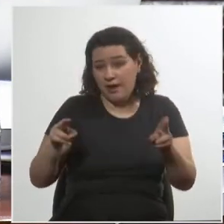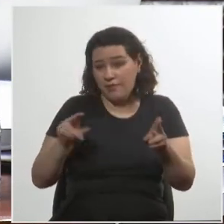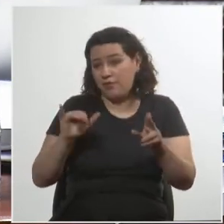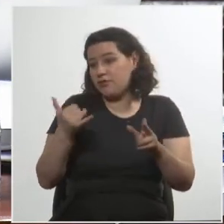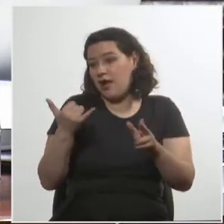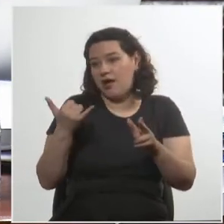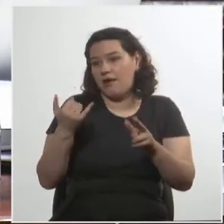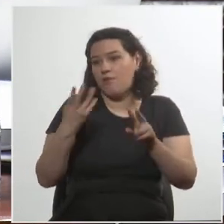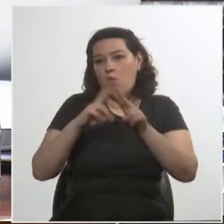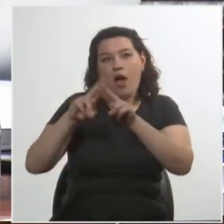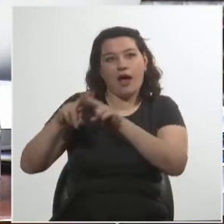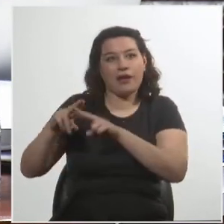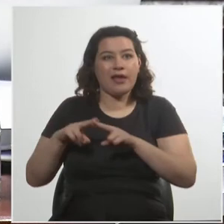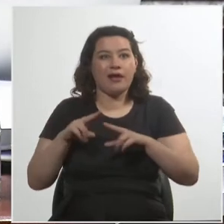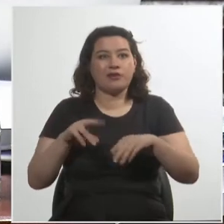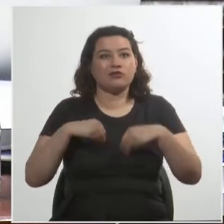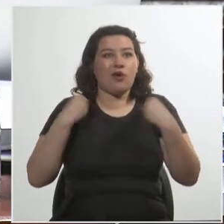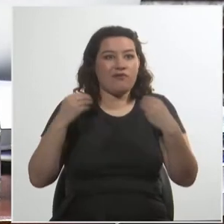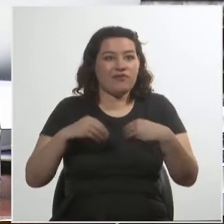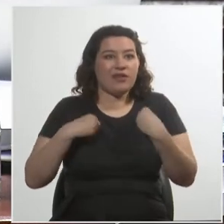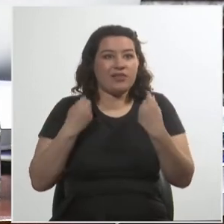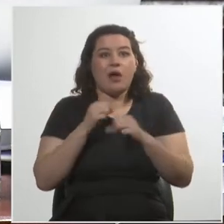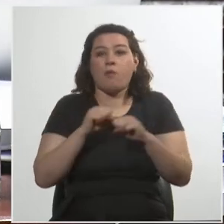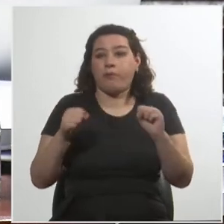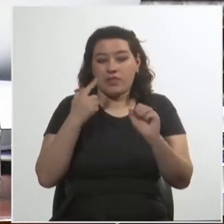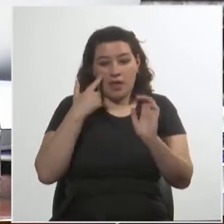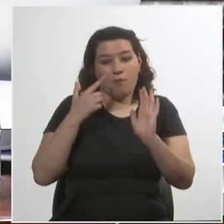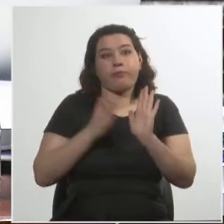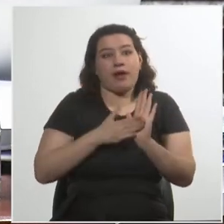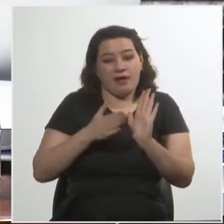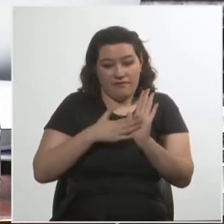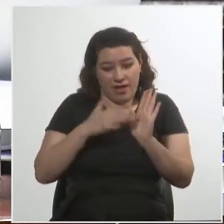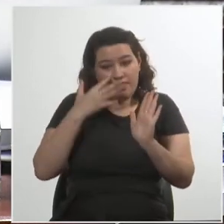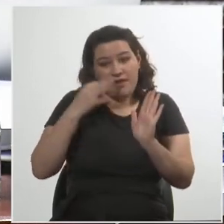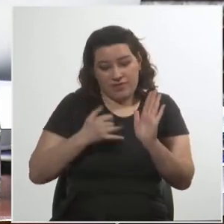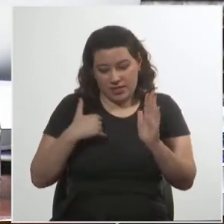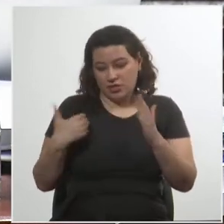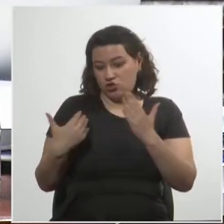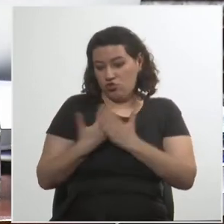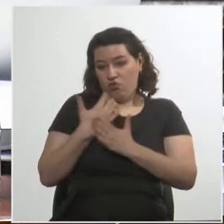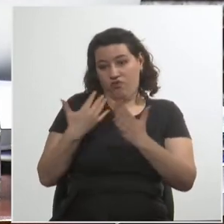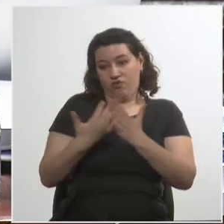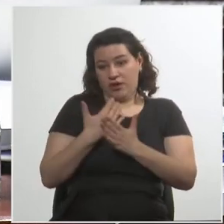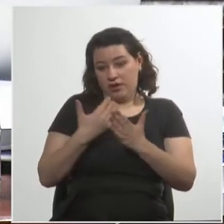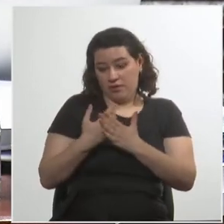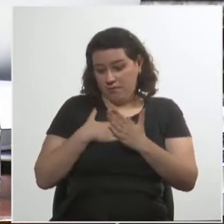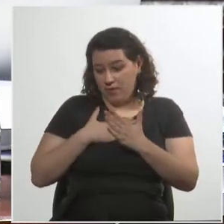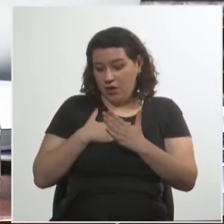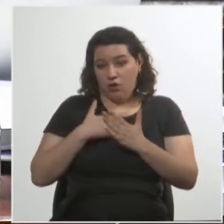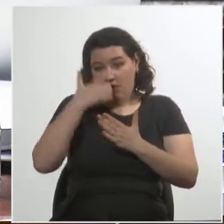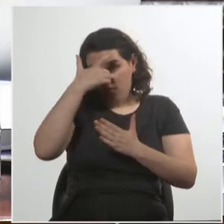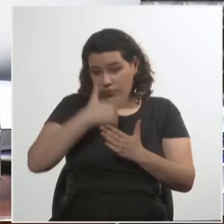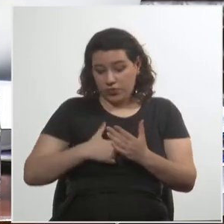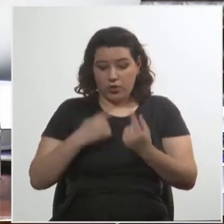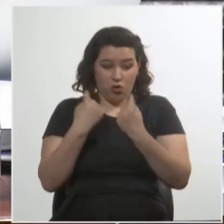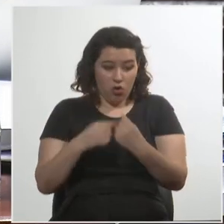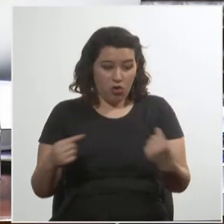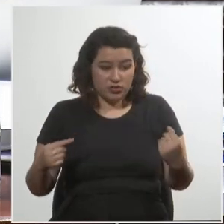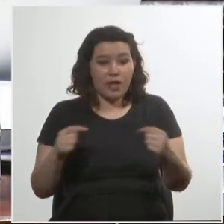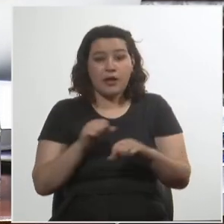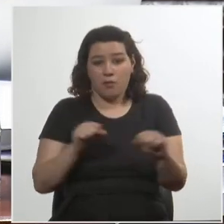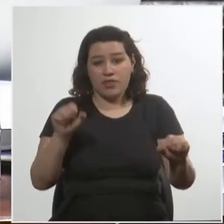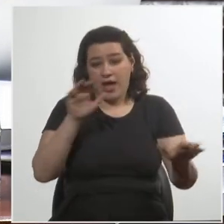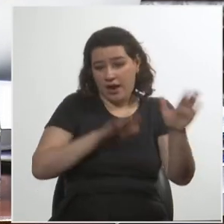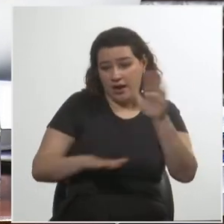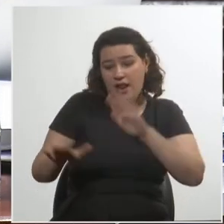los que quedan como sobrevivientes que puedan acreditar a ver sufrido en su persona o en sus bienes daños reparables